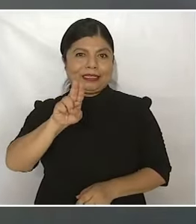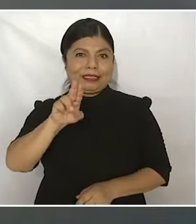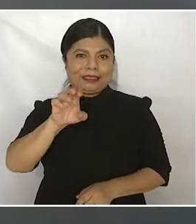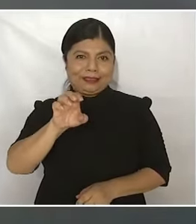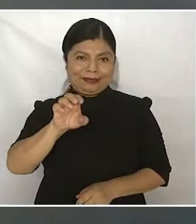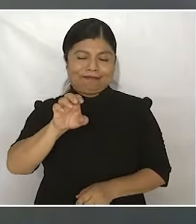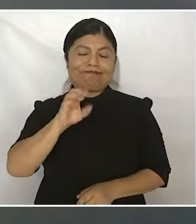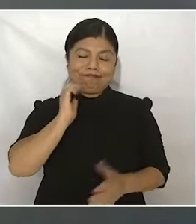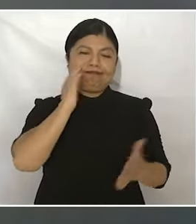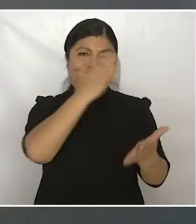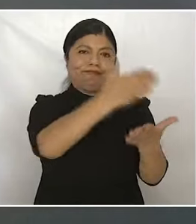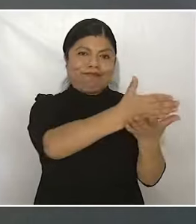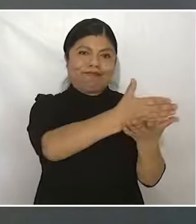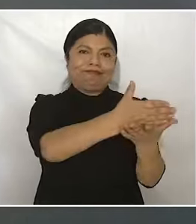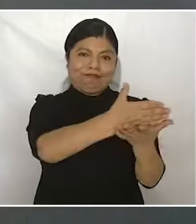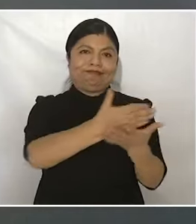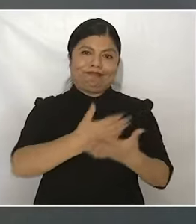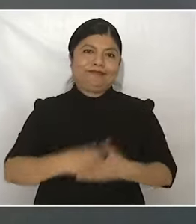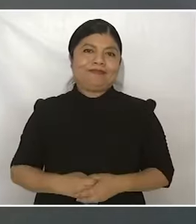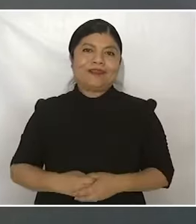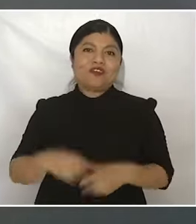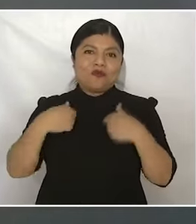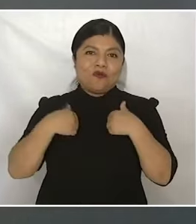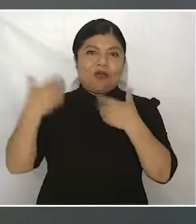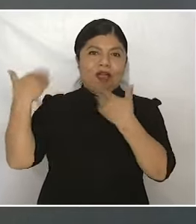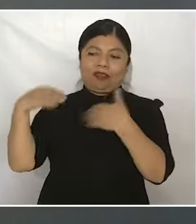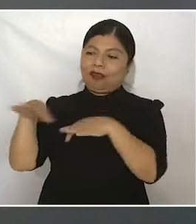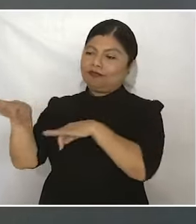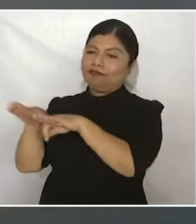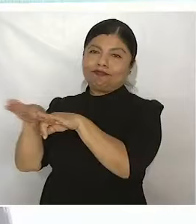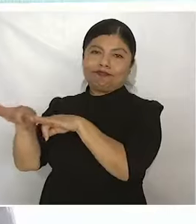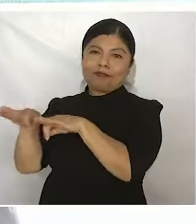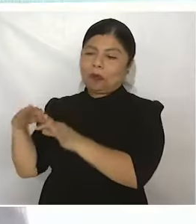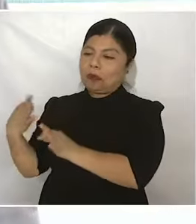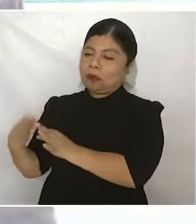Porque ya cumplimos, ya